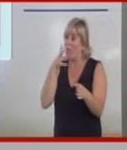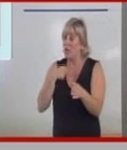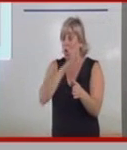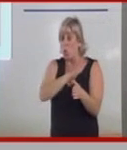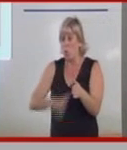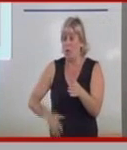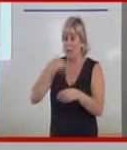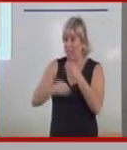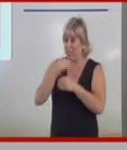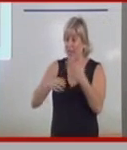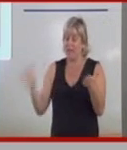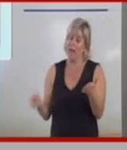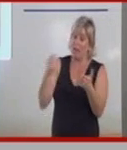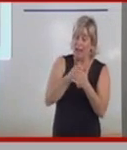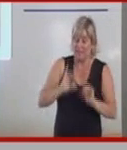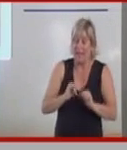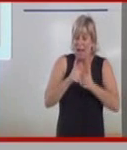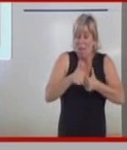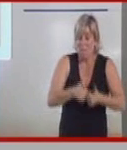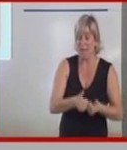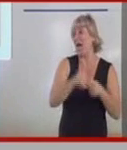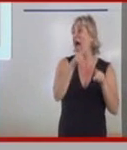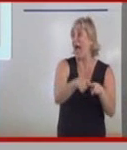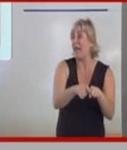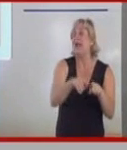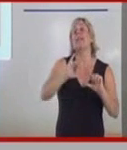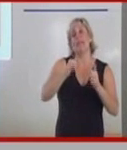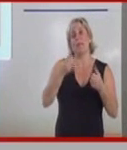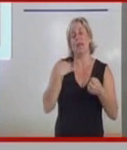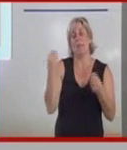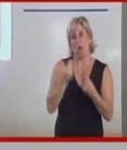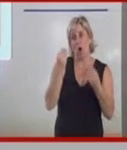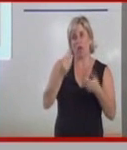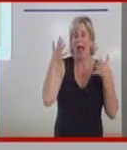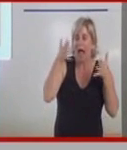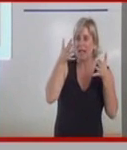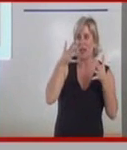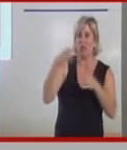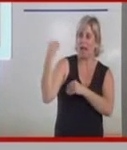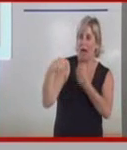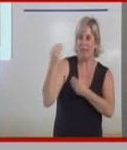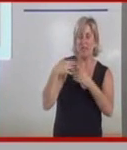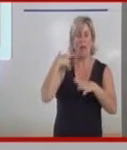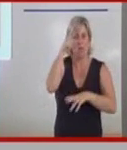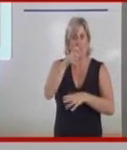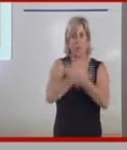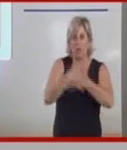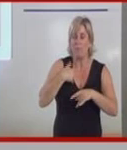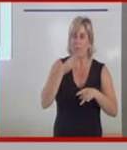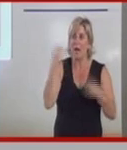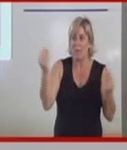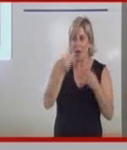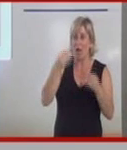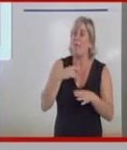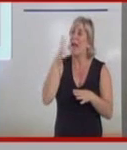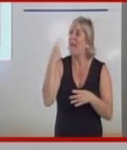tenemos al usuario en cuenta desde el inicio. Además, existen multitud de técnicas que podemos aplicar para extraer esas